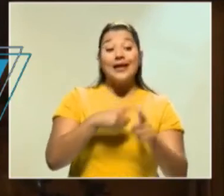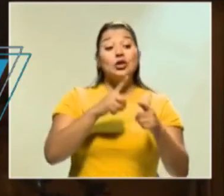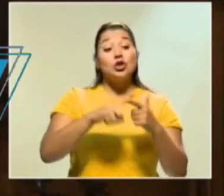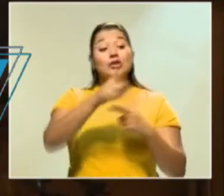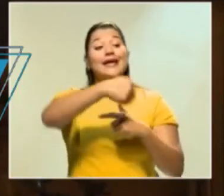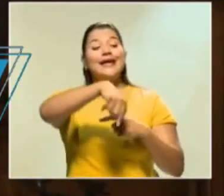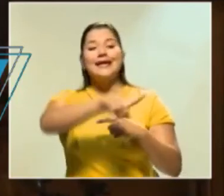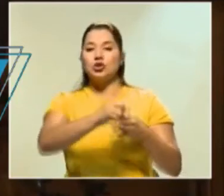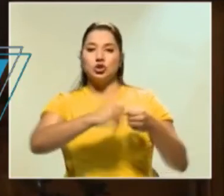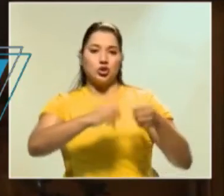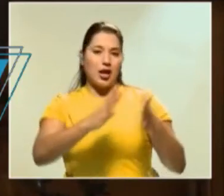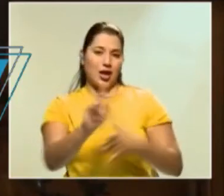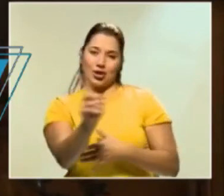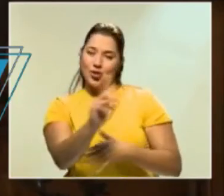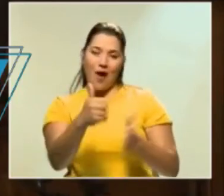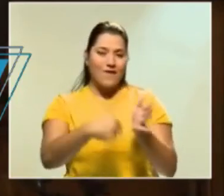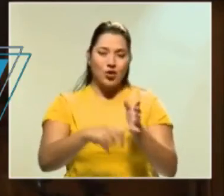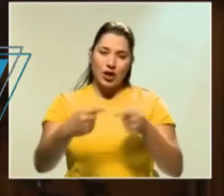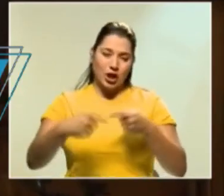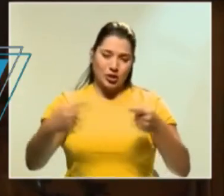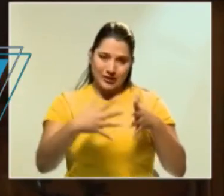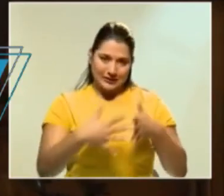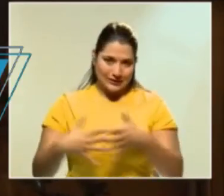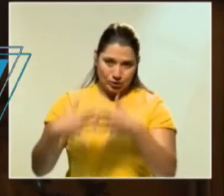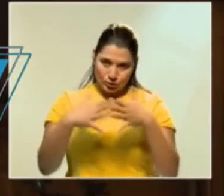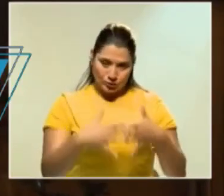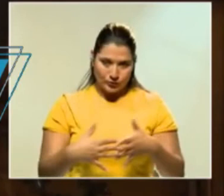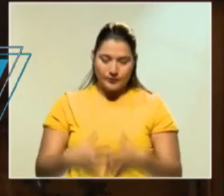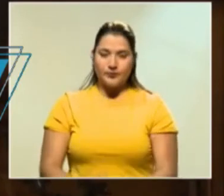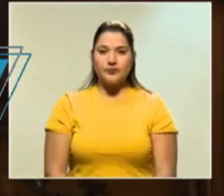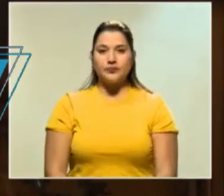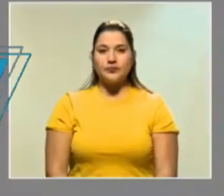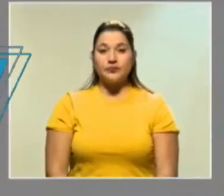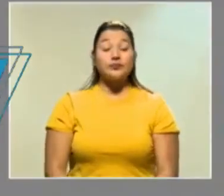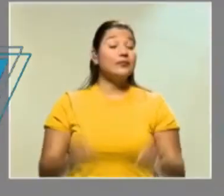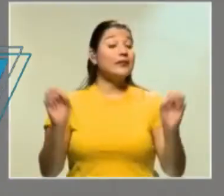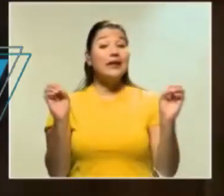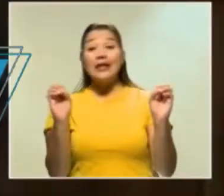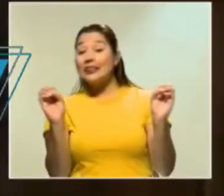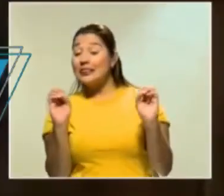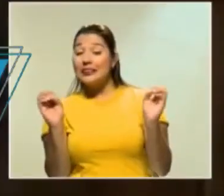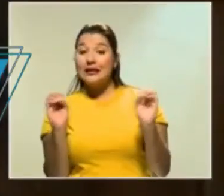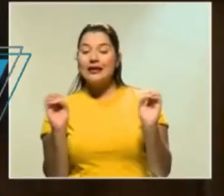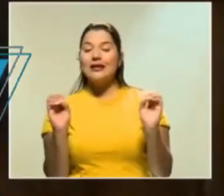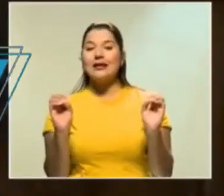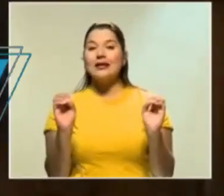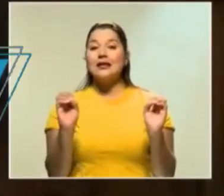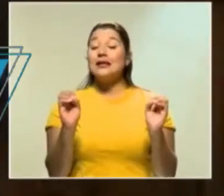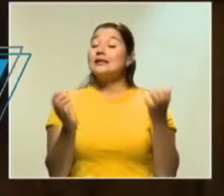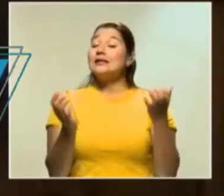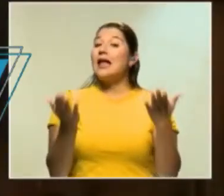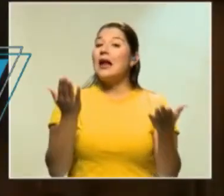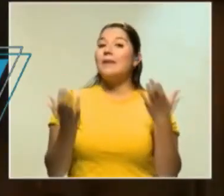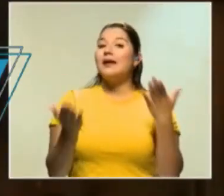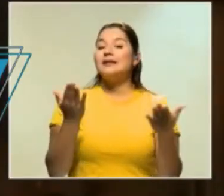internacional no van a votar una resolución en este momento en contra de los Estados Unidos. Ni tampoco posiblemente